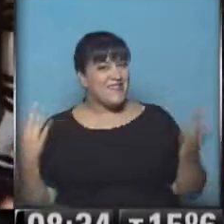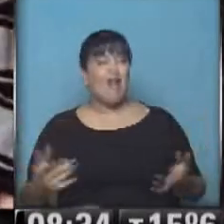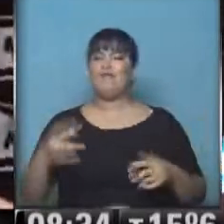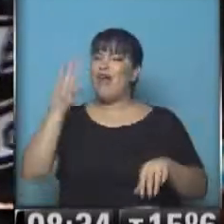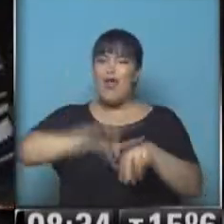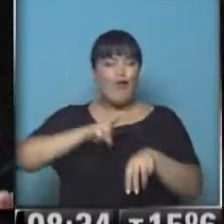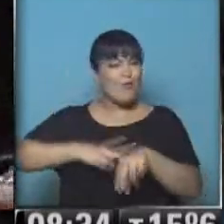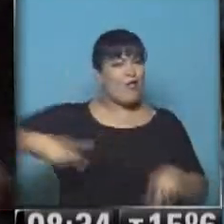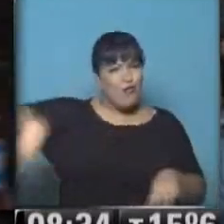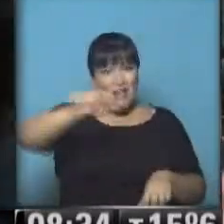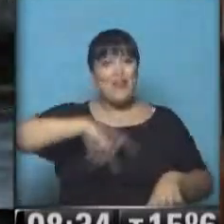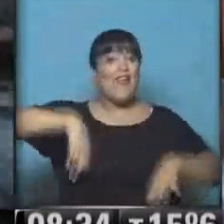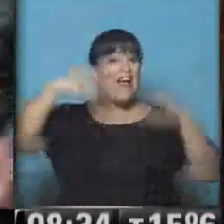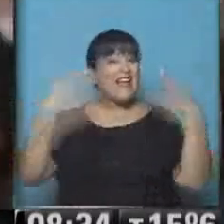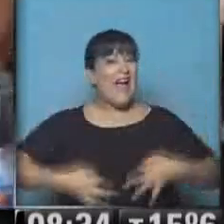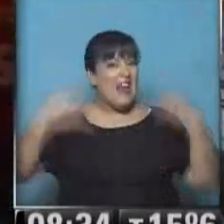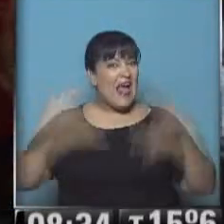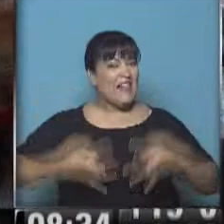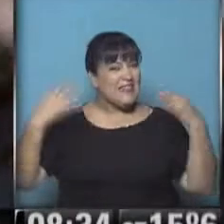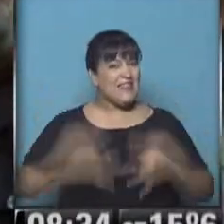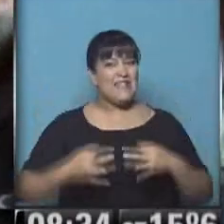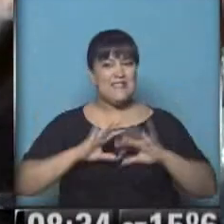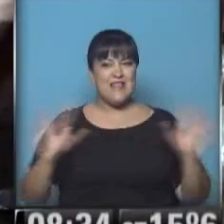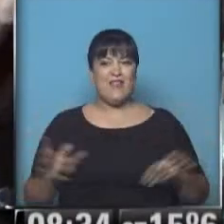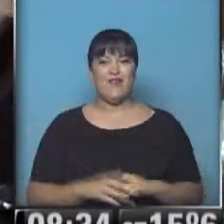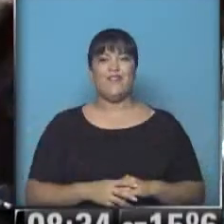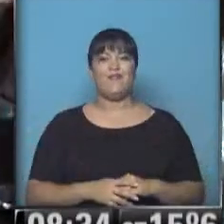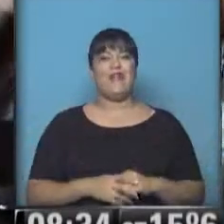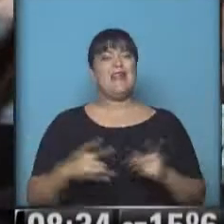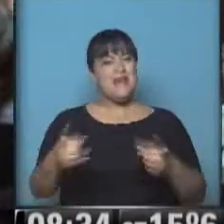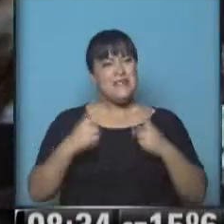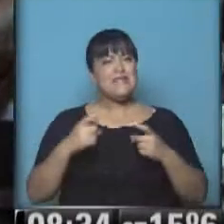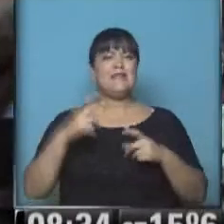recomiendo y está garantizado a prueba de balas. Necesitamos más manager, más jefe de prensa, mi amor.